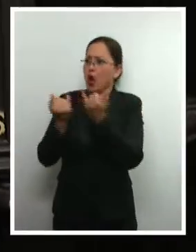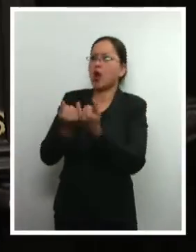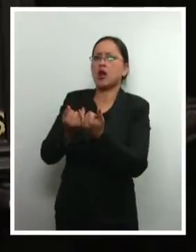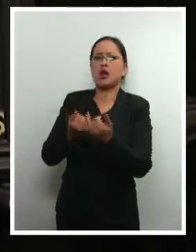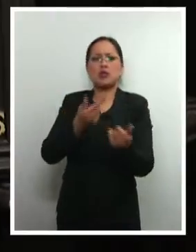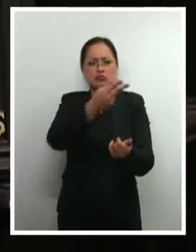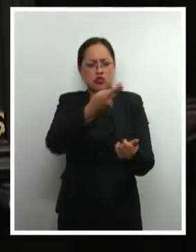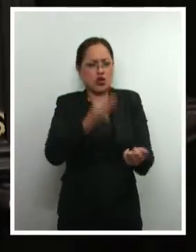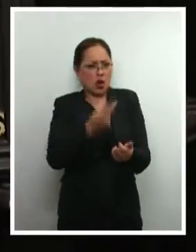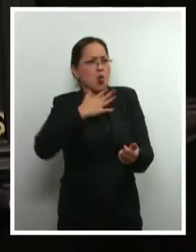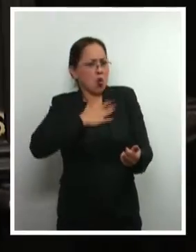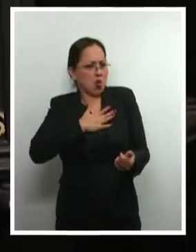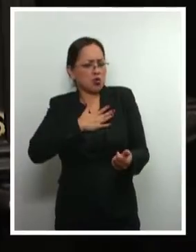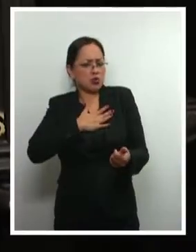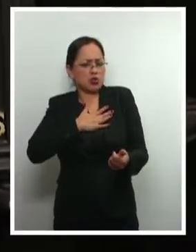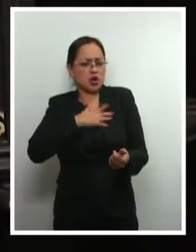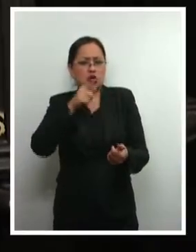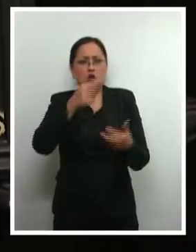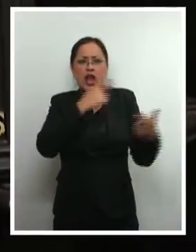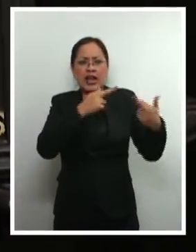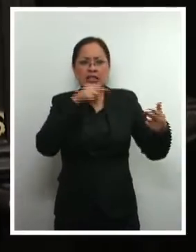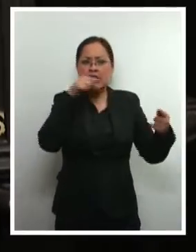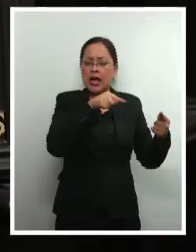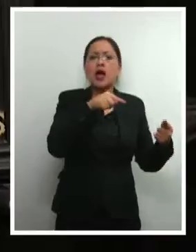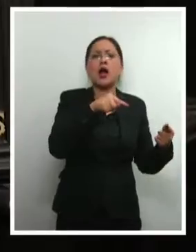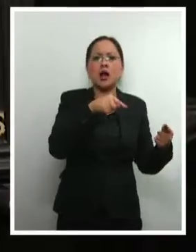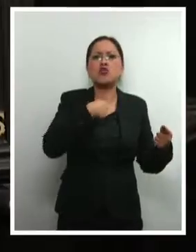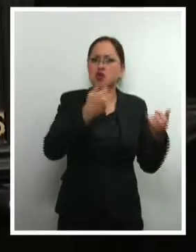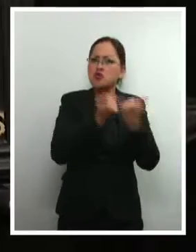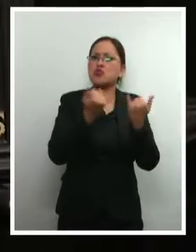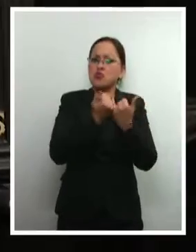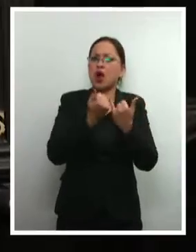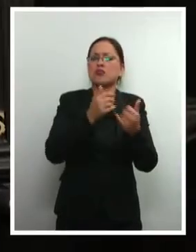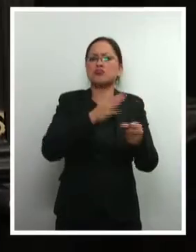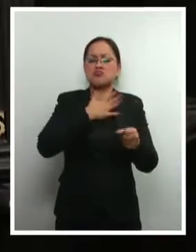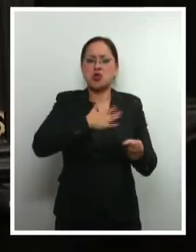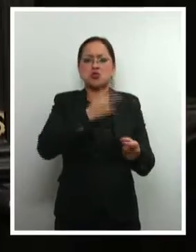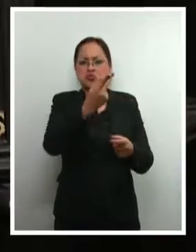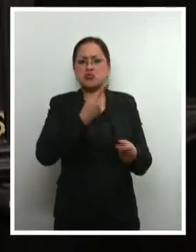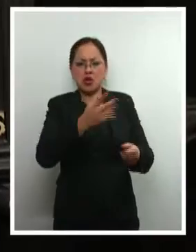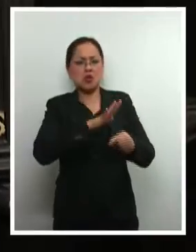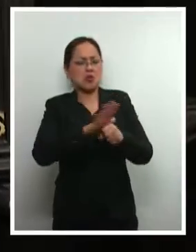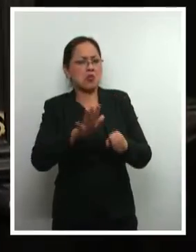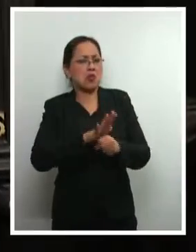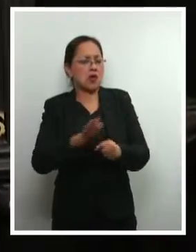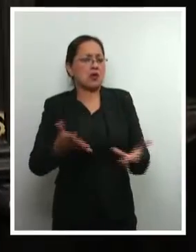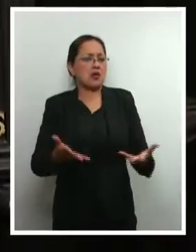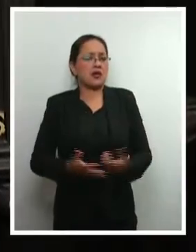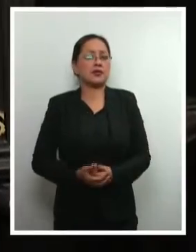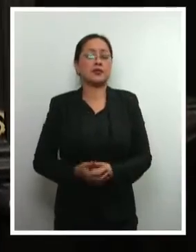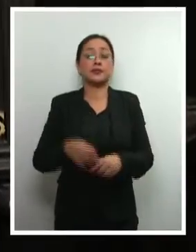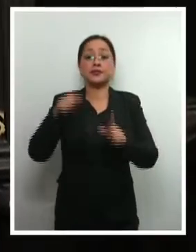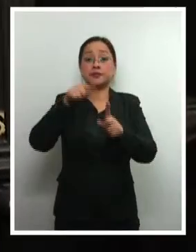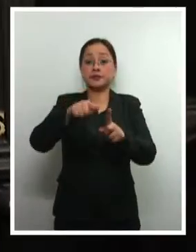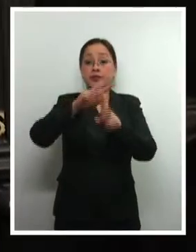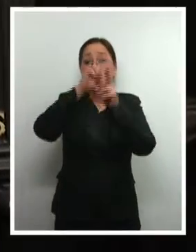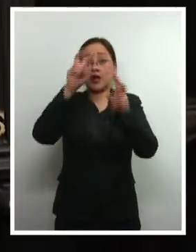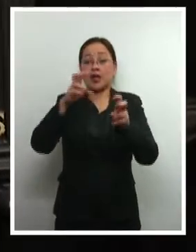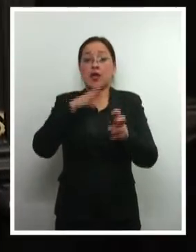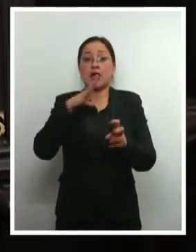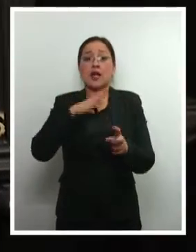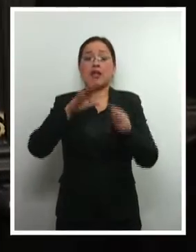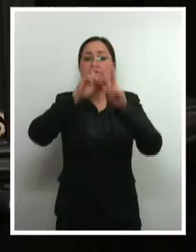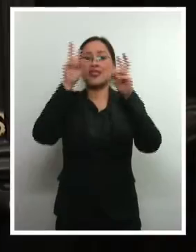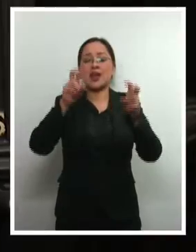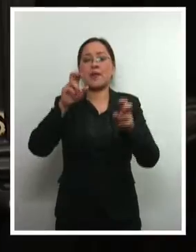Te haces para atrás aquí, yo también me hago para atrás acá. Esta cuestión de la renta